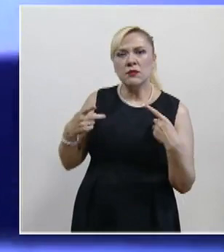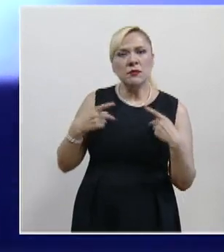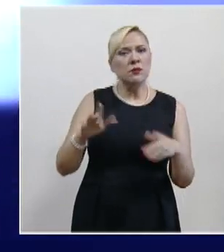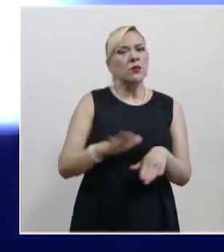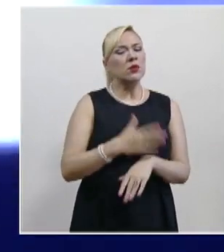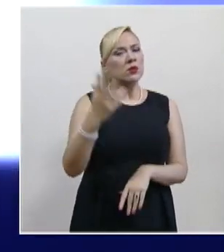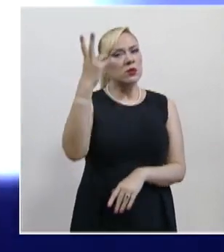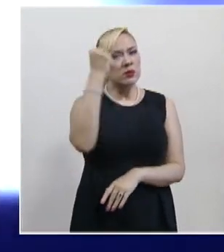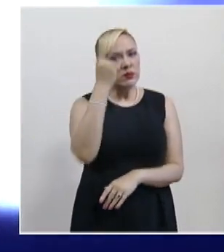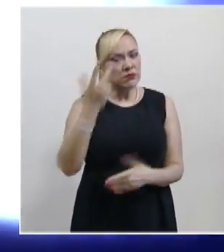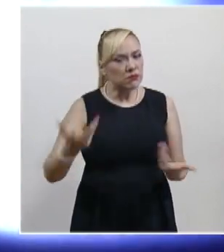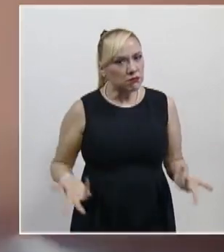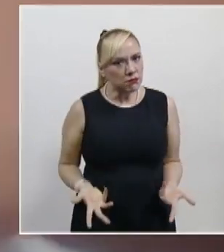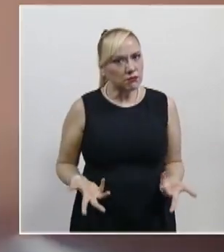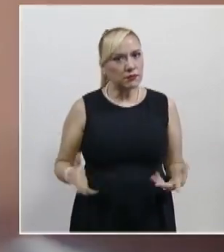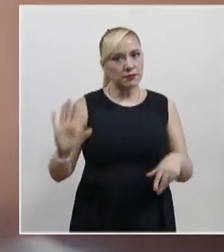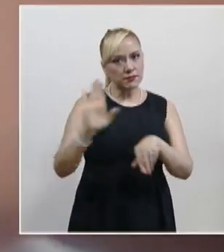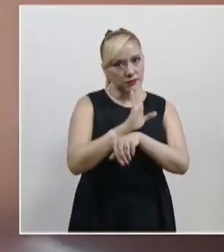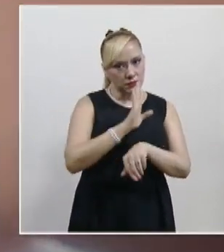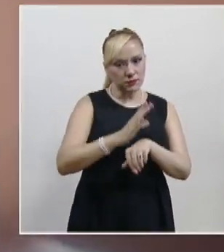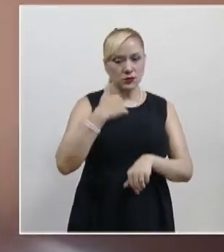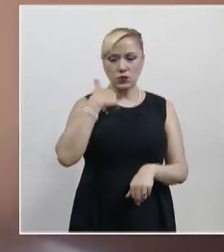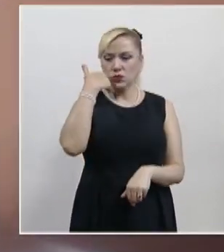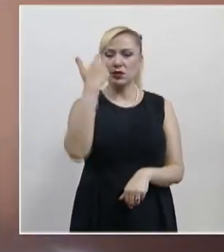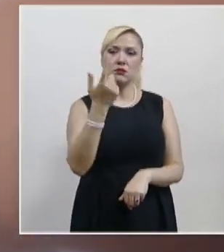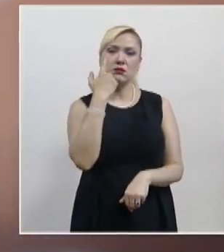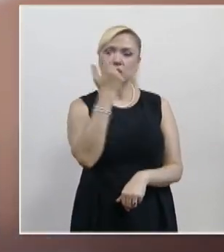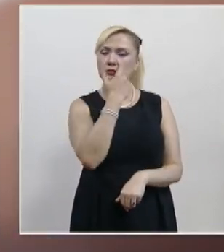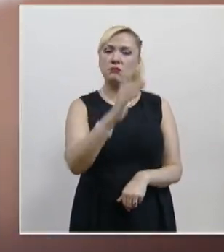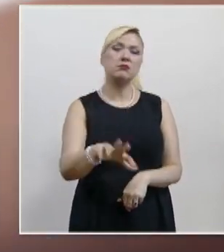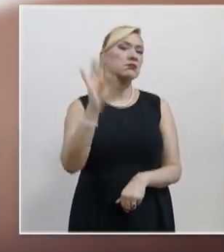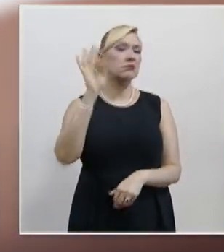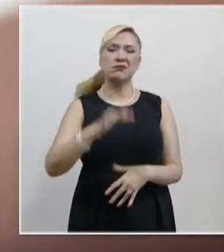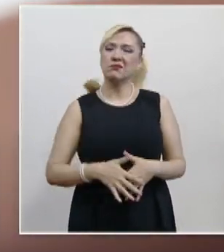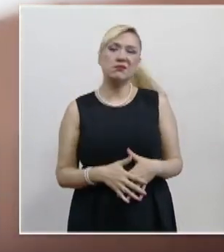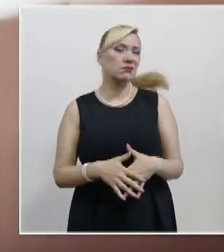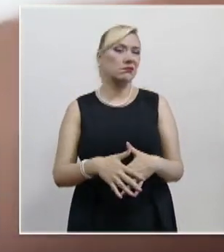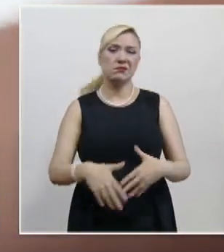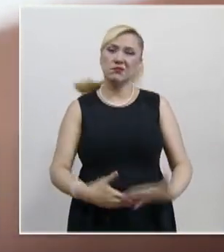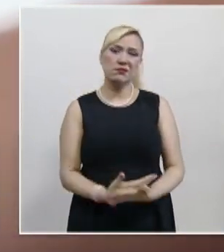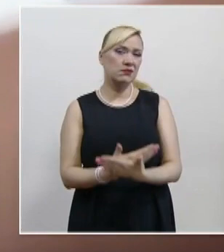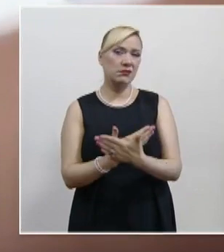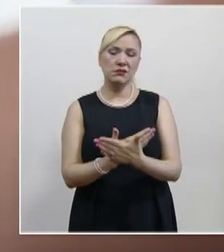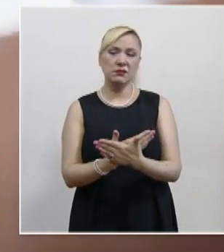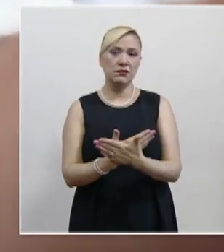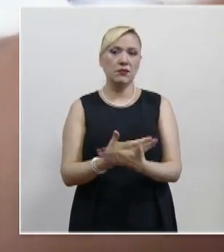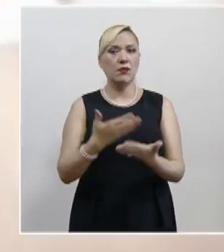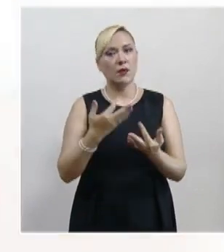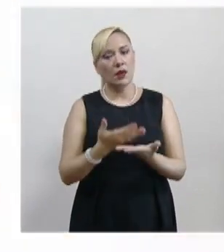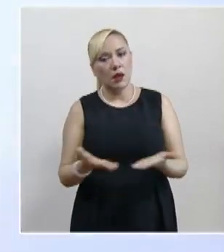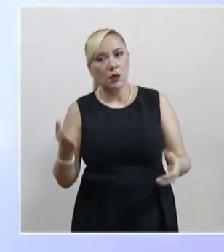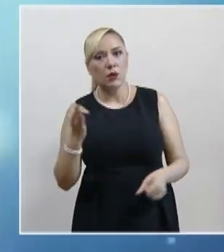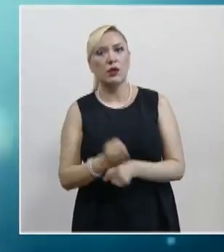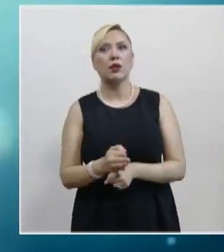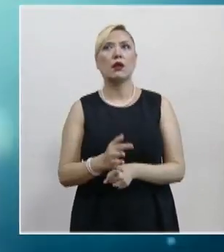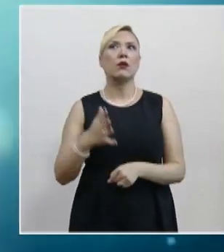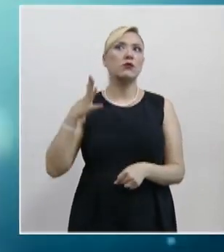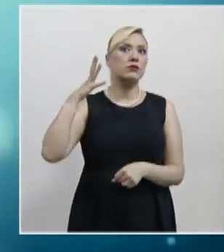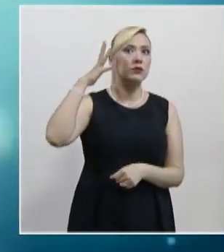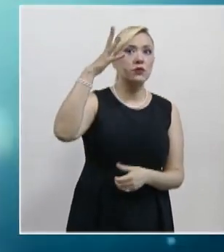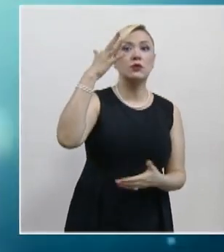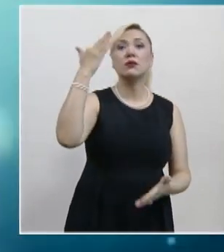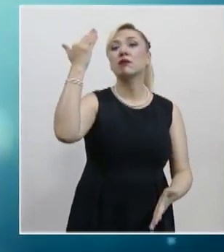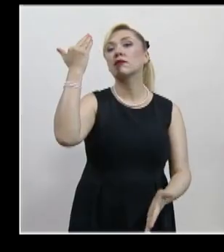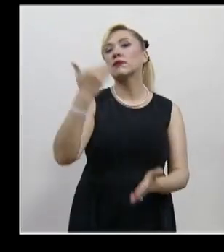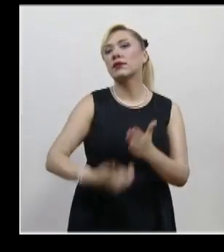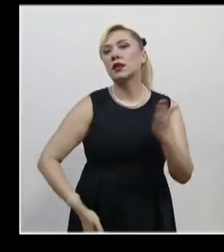le produzca un beneficio o un efecto positivo en su esfera jurídica, ya sea actual o futuro, pero cierto. De ahí que la falta de ese